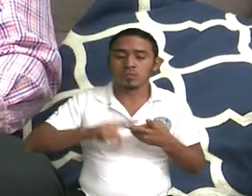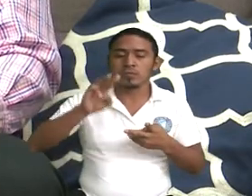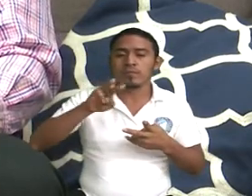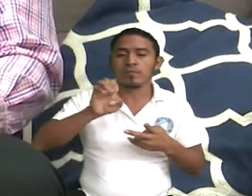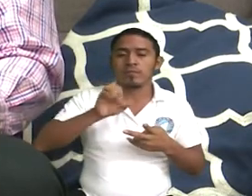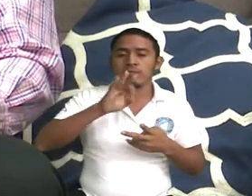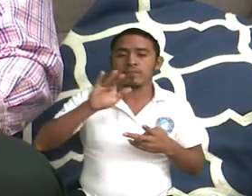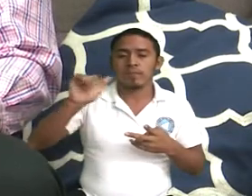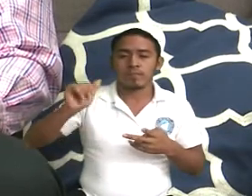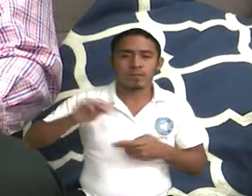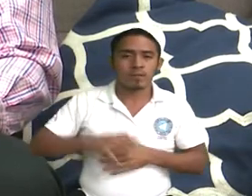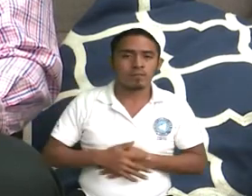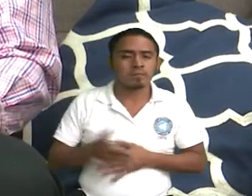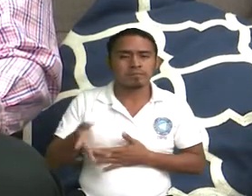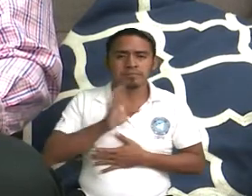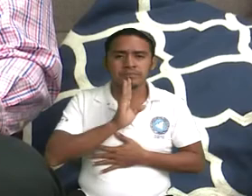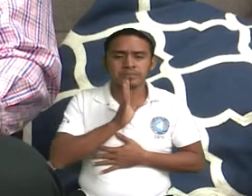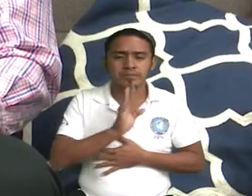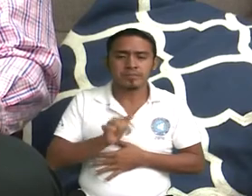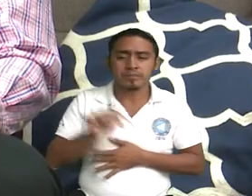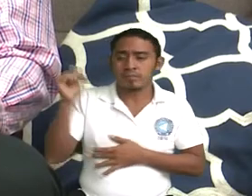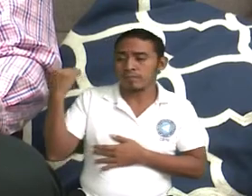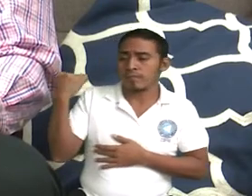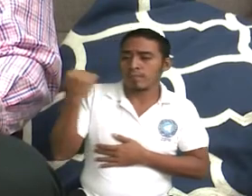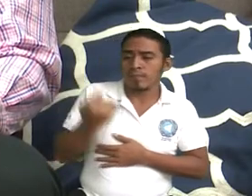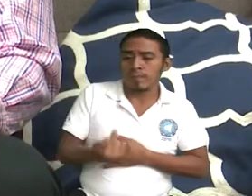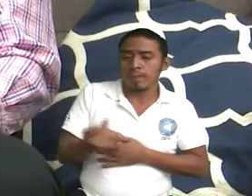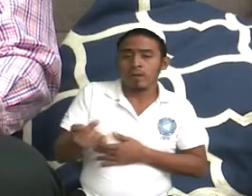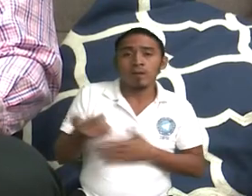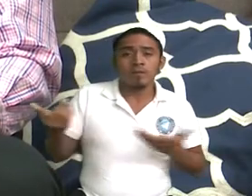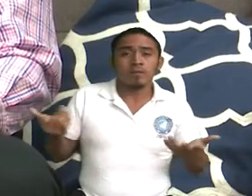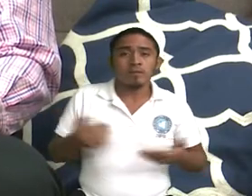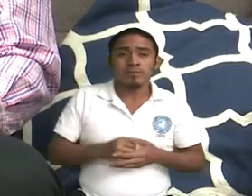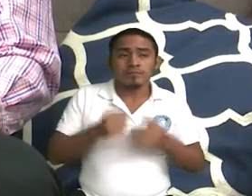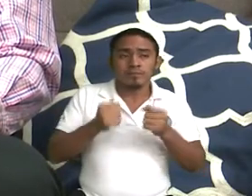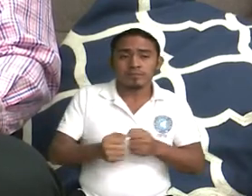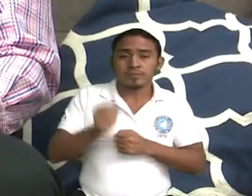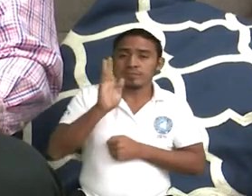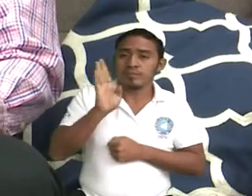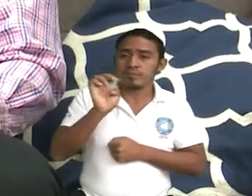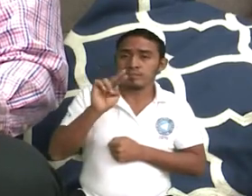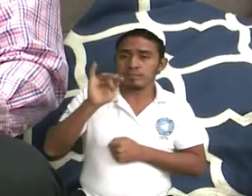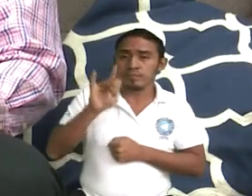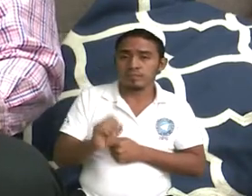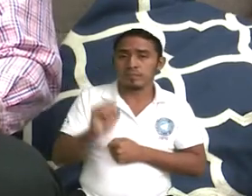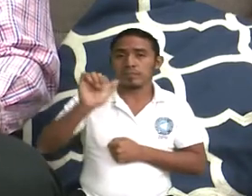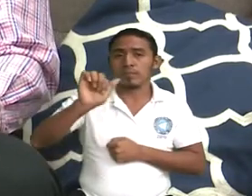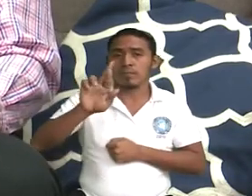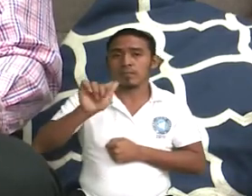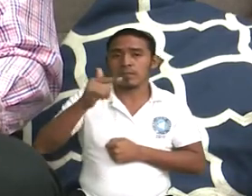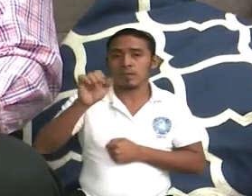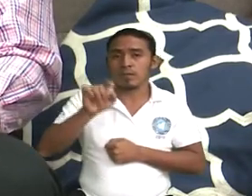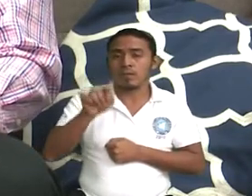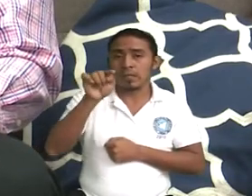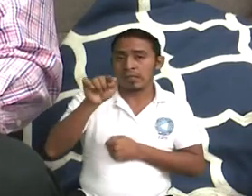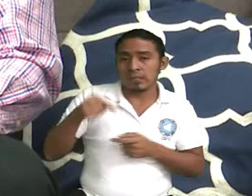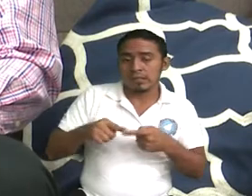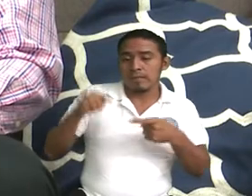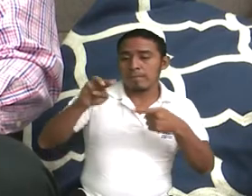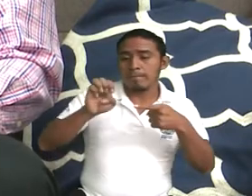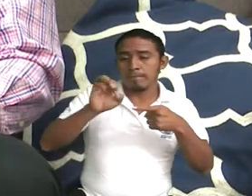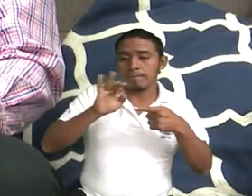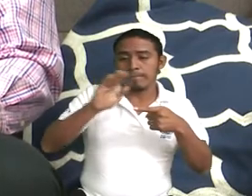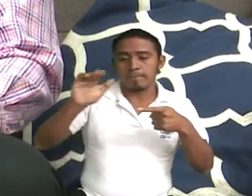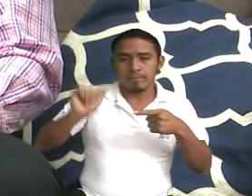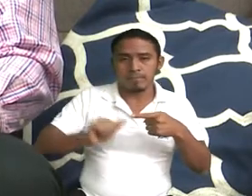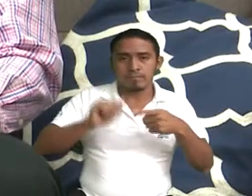Ministerio de la Economía Familiar. Pues para conversar de ello con nosotros nos acompaña el compañero Benito Aragón, quien es viceministro del MEDCA, y junto a él el compañero Félix